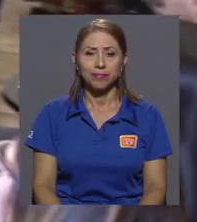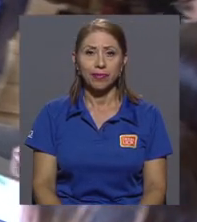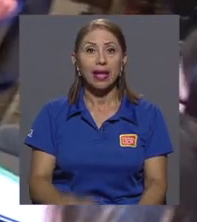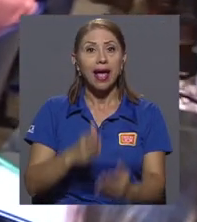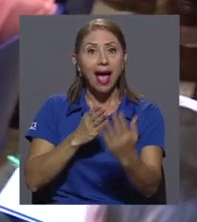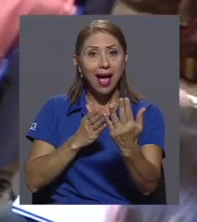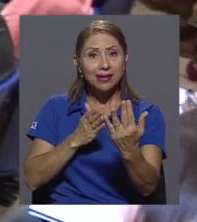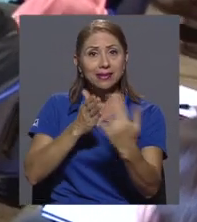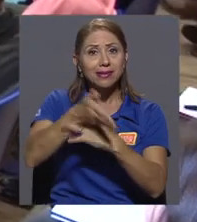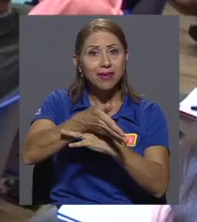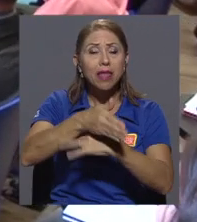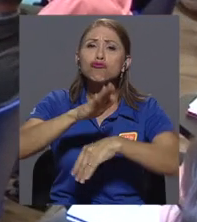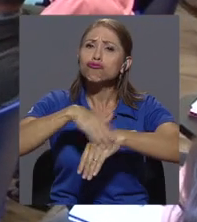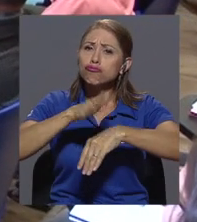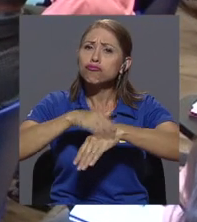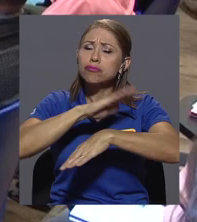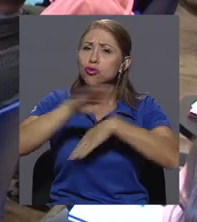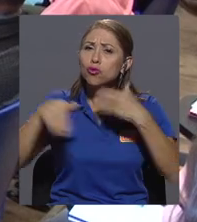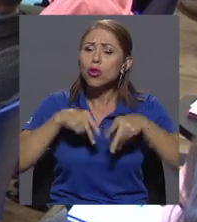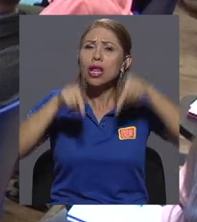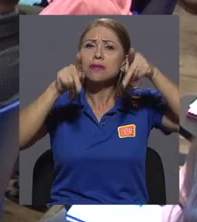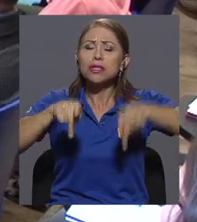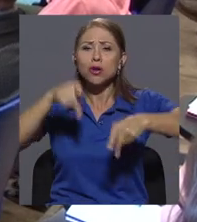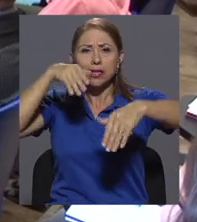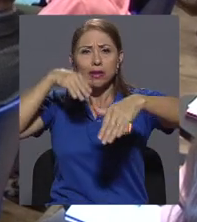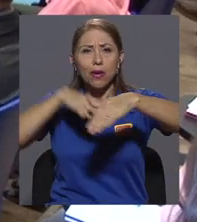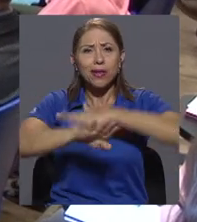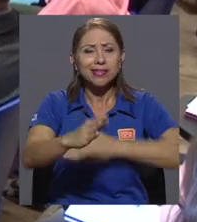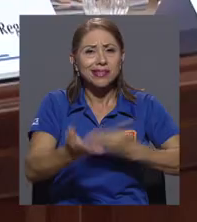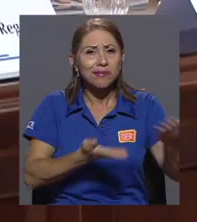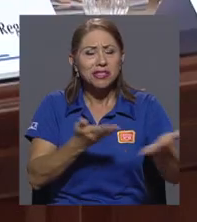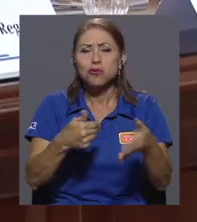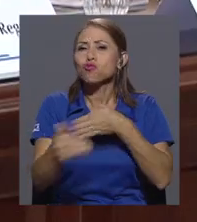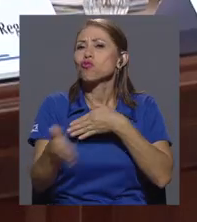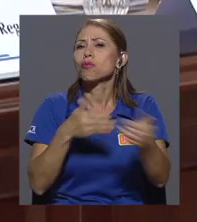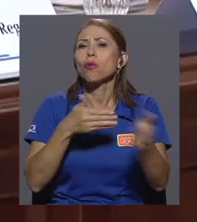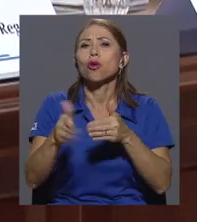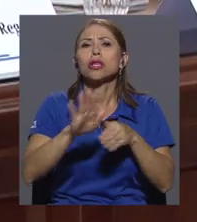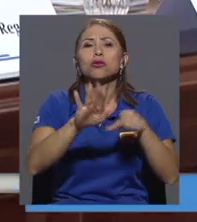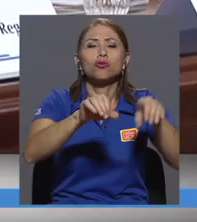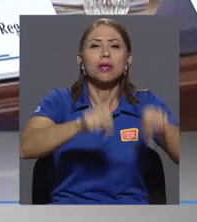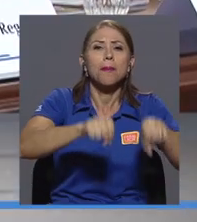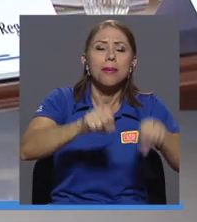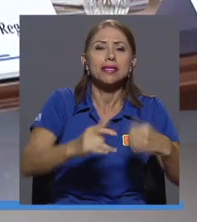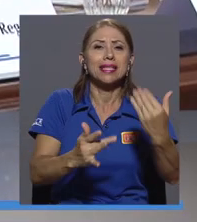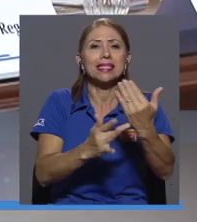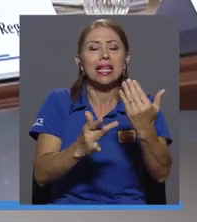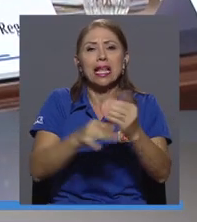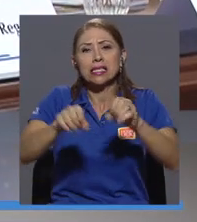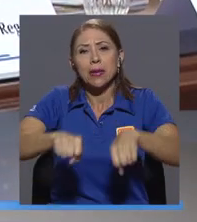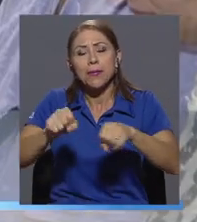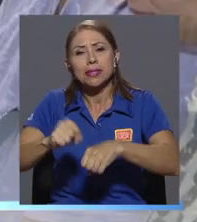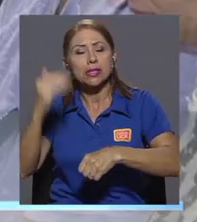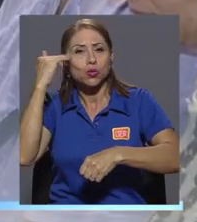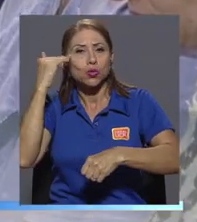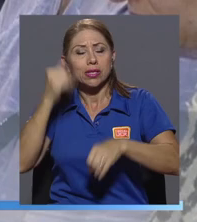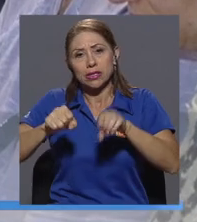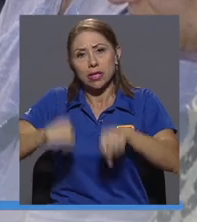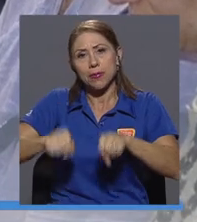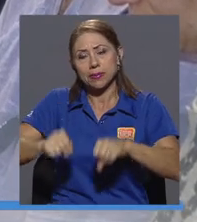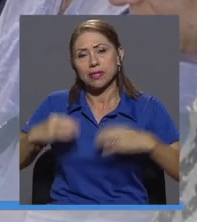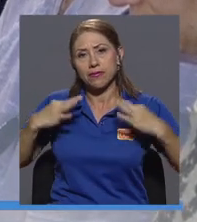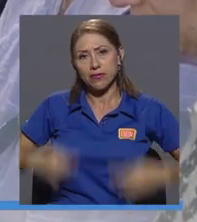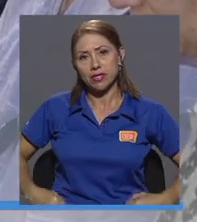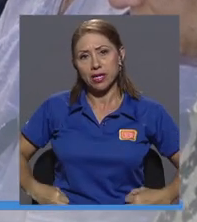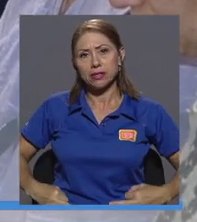La accesibilidad permite a todas las personas acceder a un servicio, sin importar sus capacidades técnicas, cognitivas o físicas. Con el